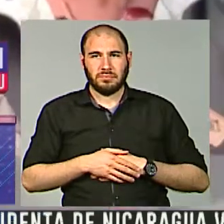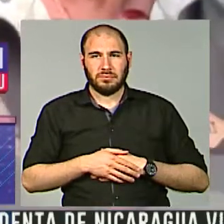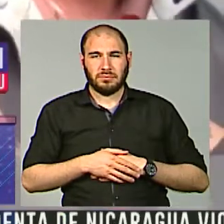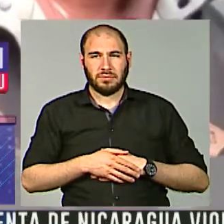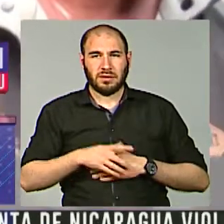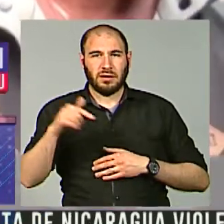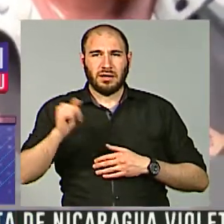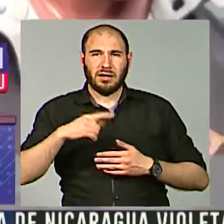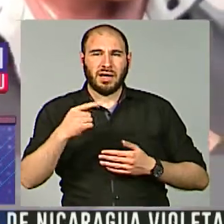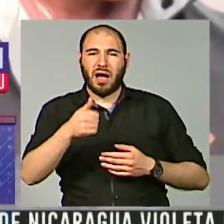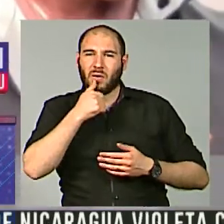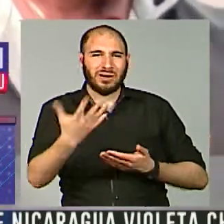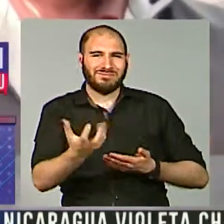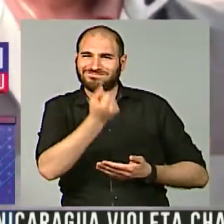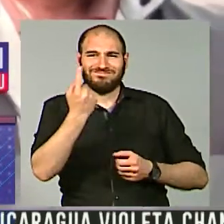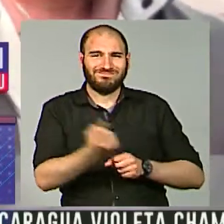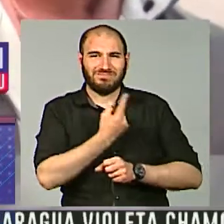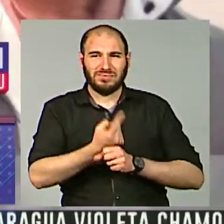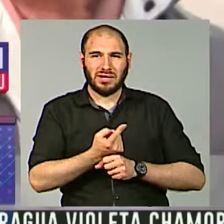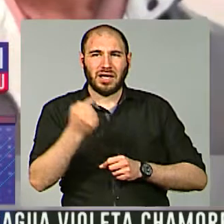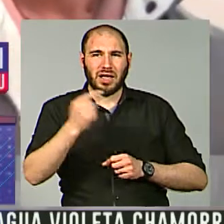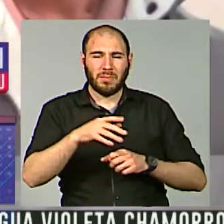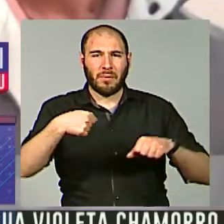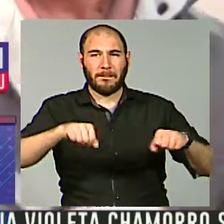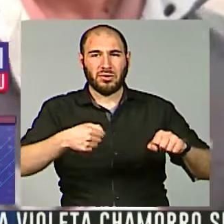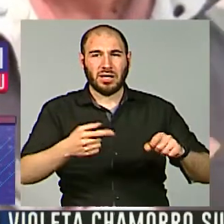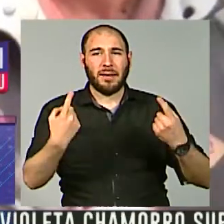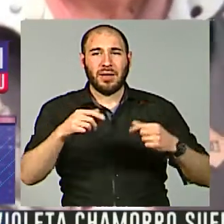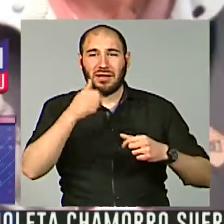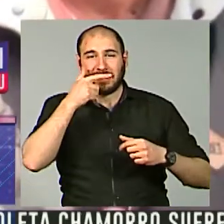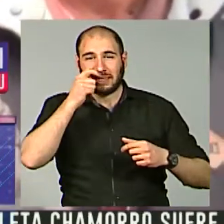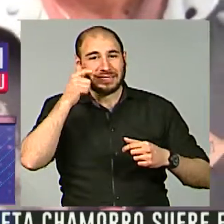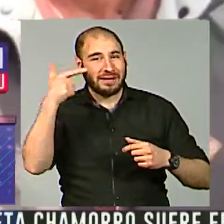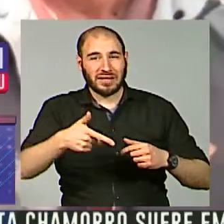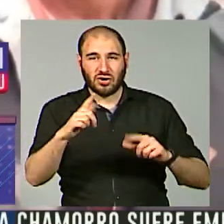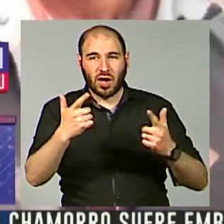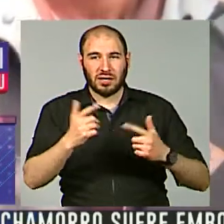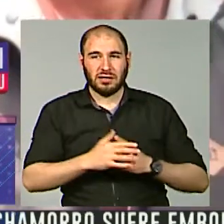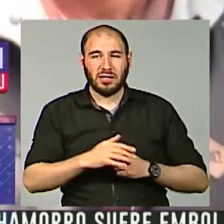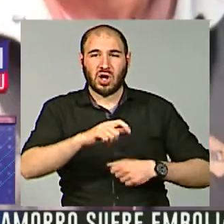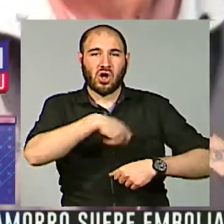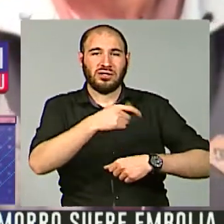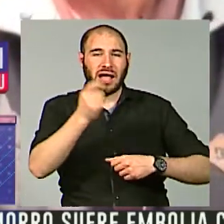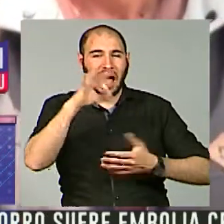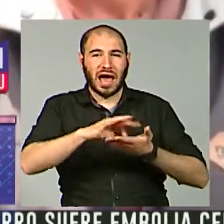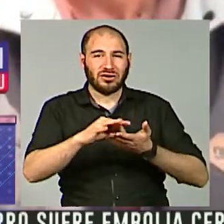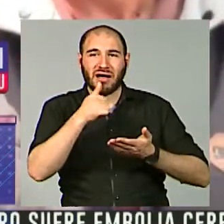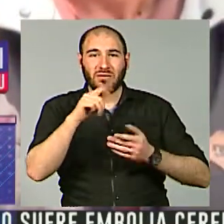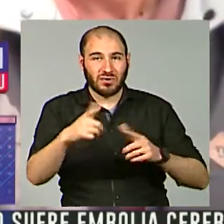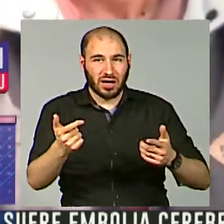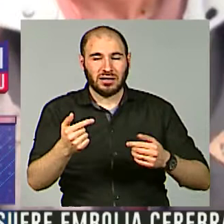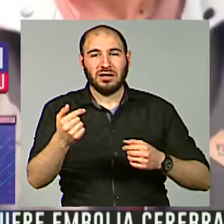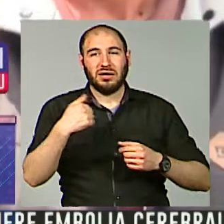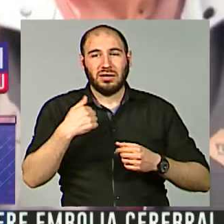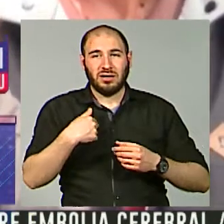No puedes conseguir agua. Tienes una motocicleta, pero no hay gasolina. No puedes cocinar arroz sin agua, así que tuve